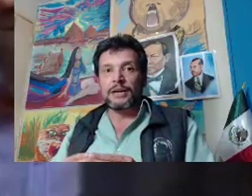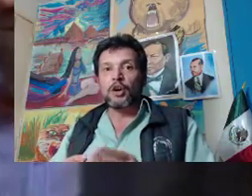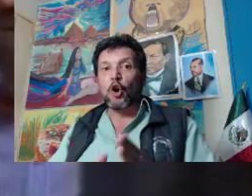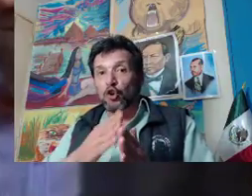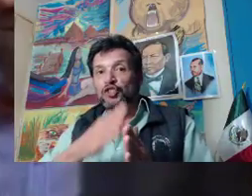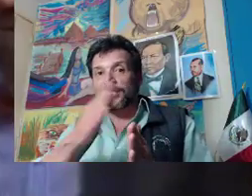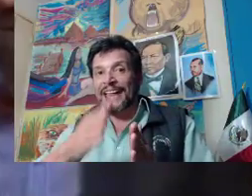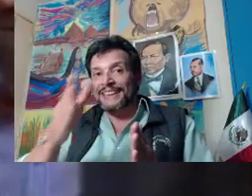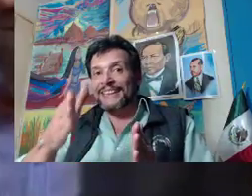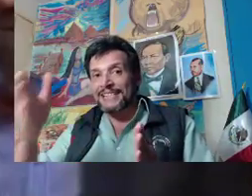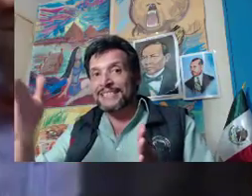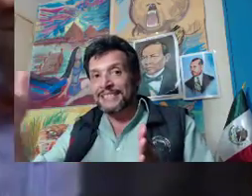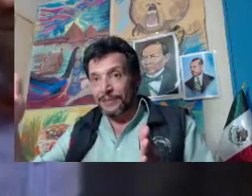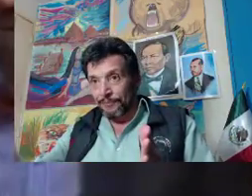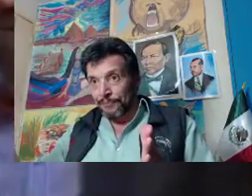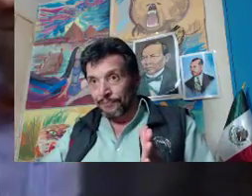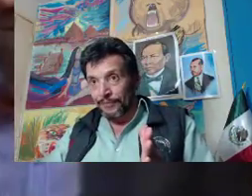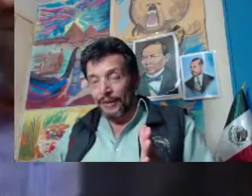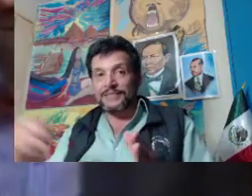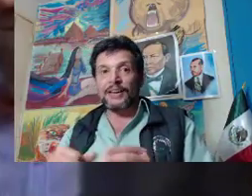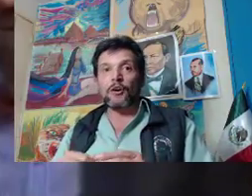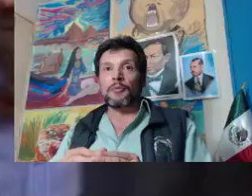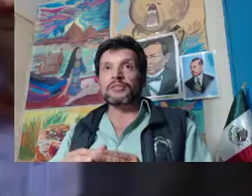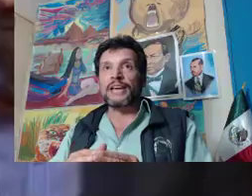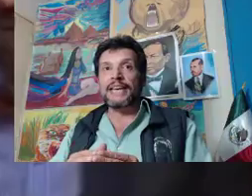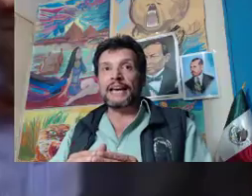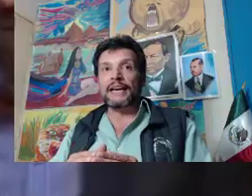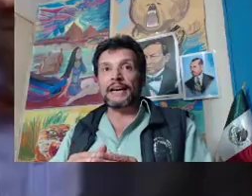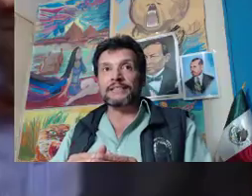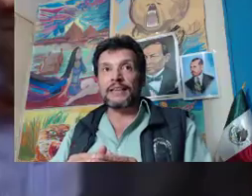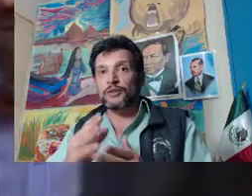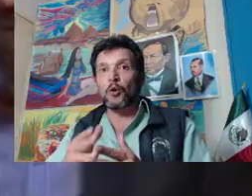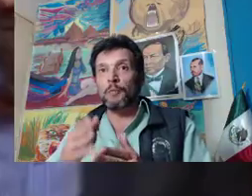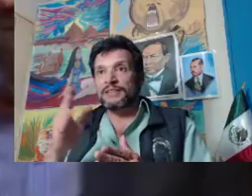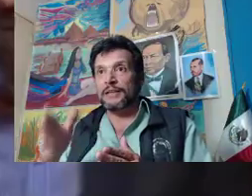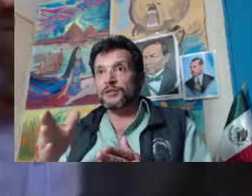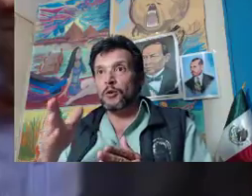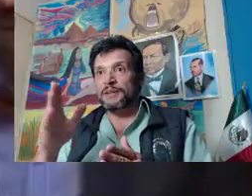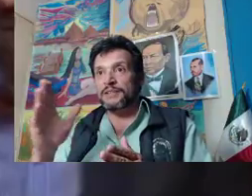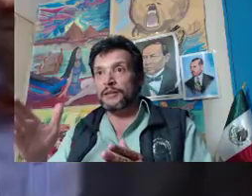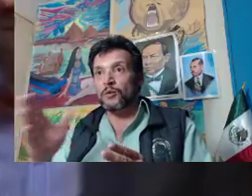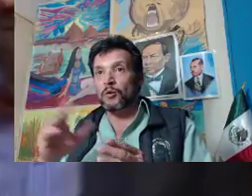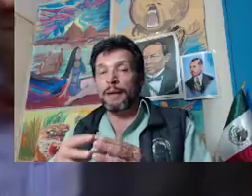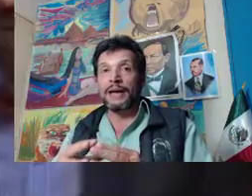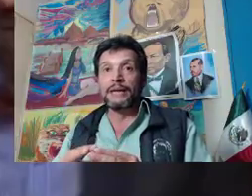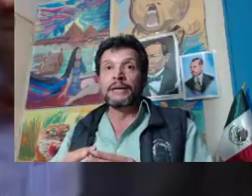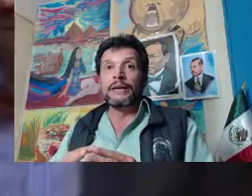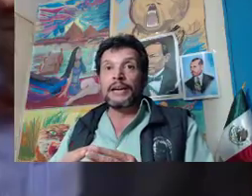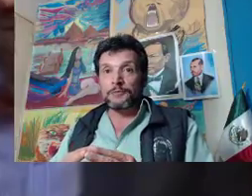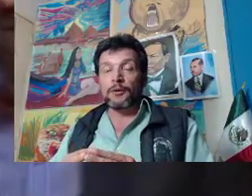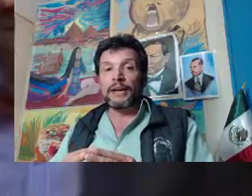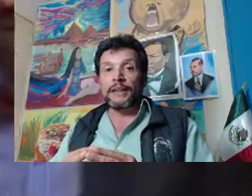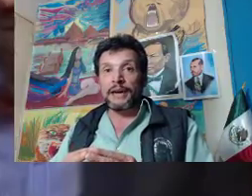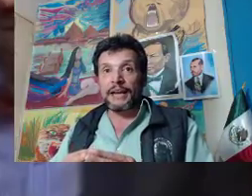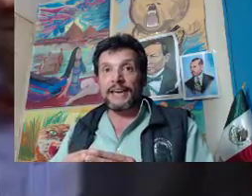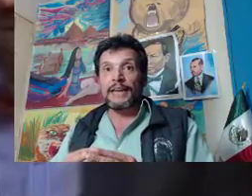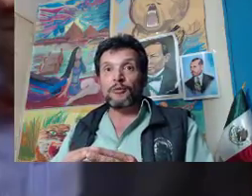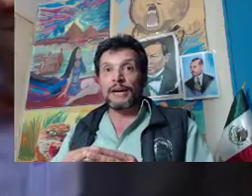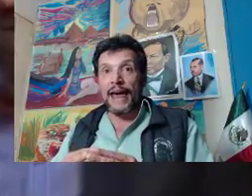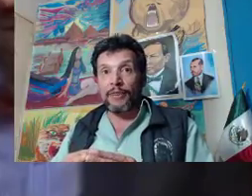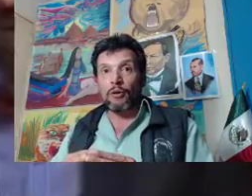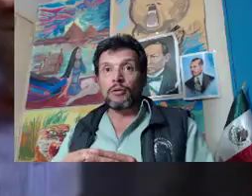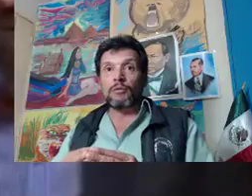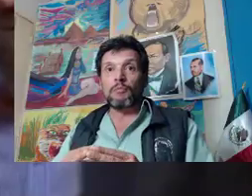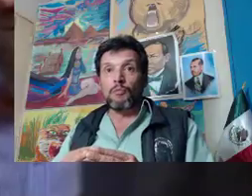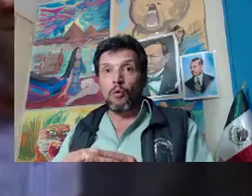situaciones constantes, así como si hay alguien que se disculpa y se disculpa y se disculpa, es porque de veras ya